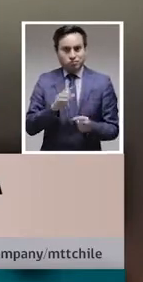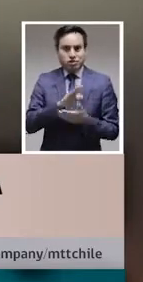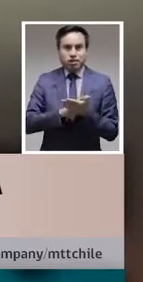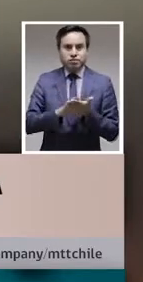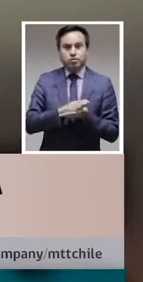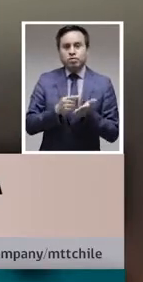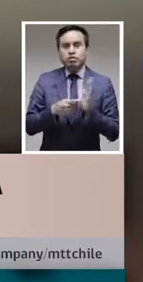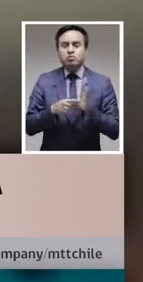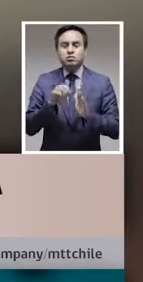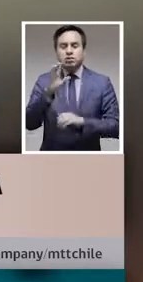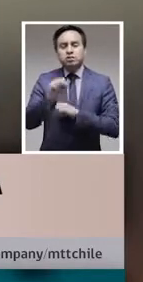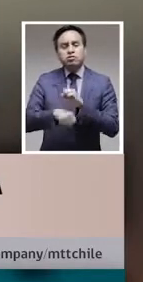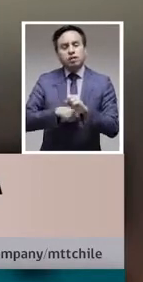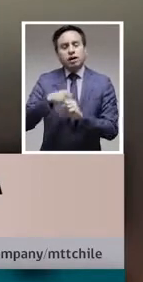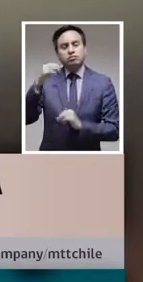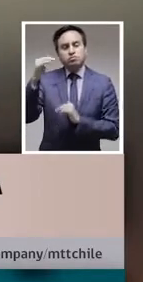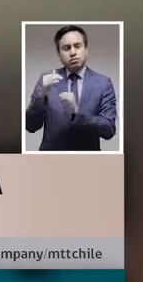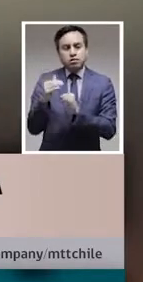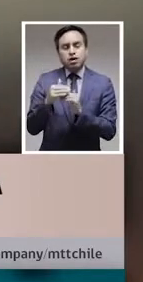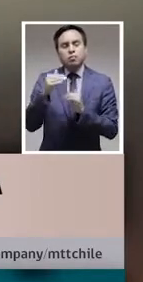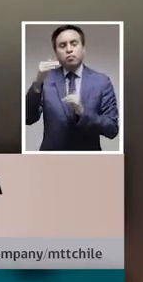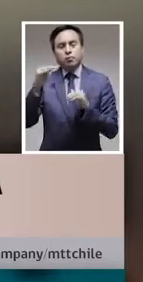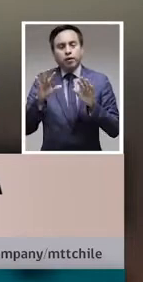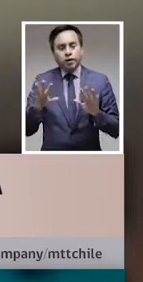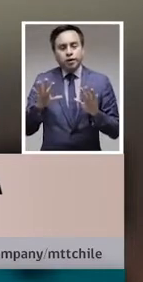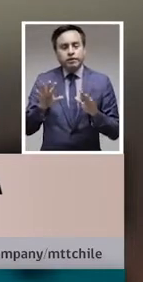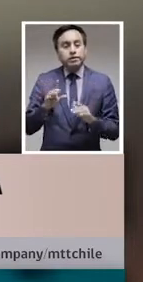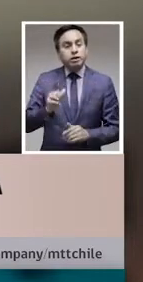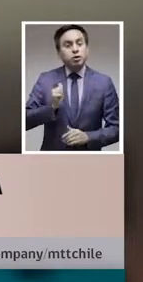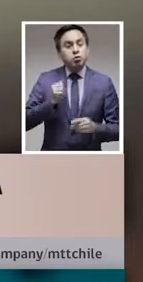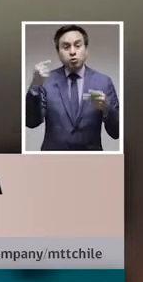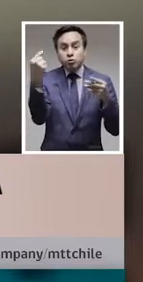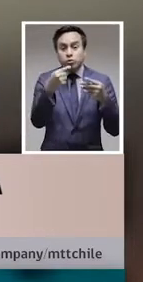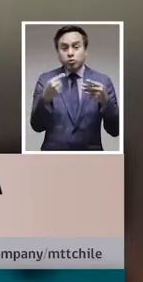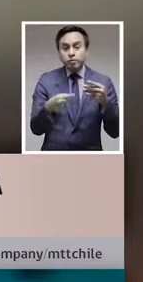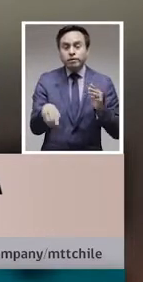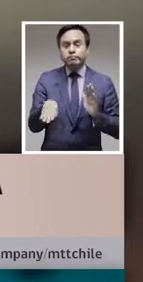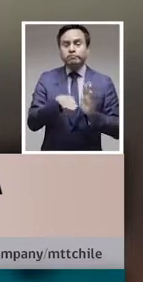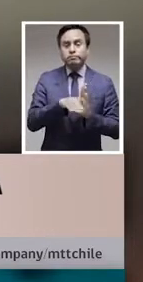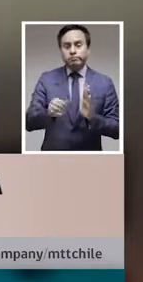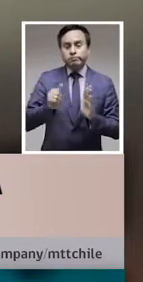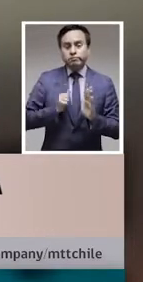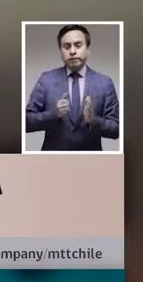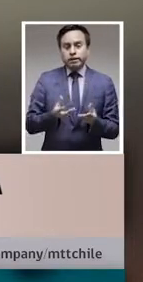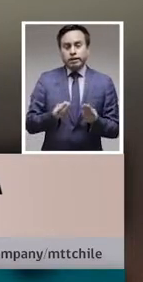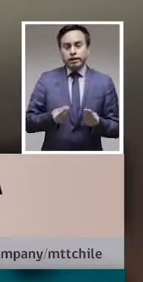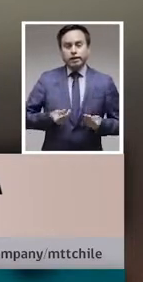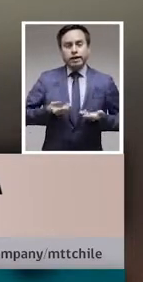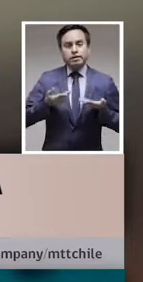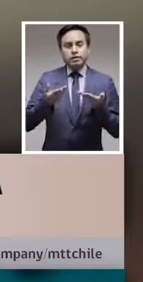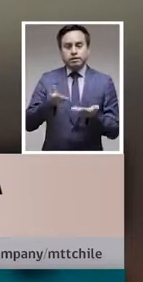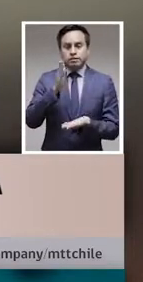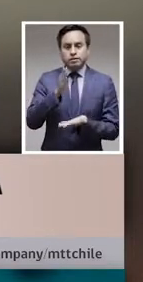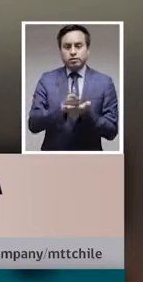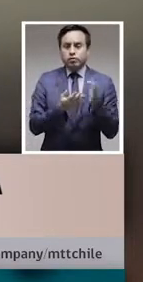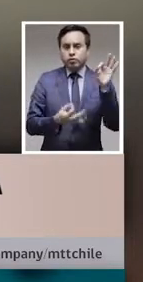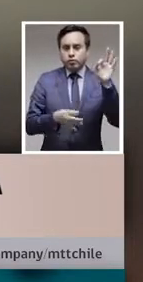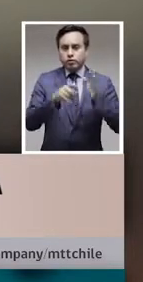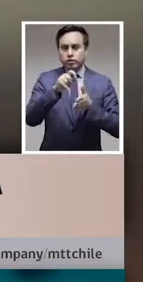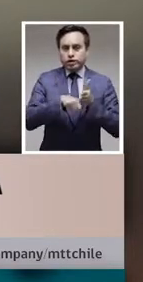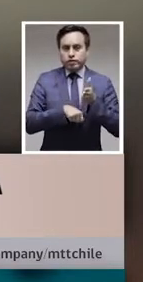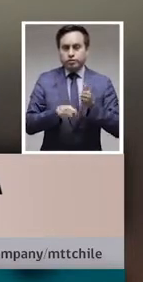estamos proponiendo 5, extensibles a 10, si es que se cumplen los estándares de calidad exigidos en los